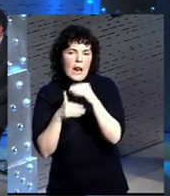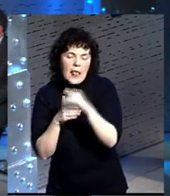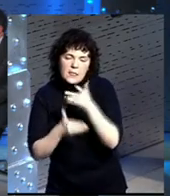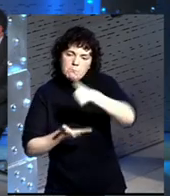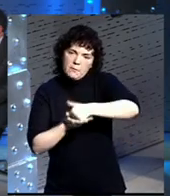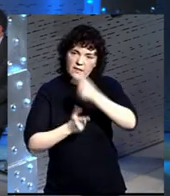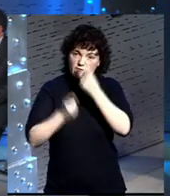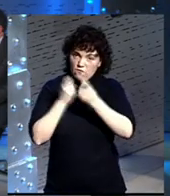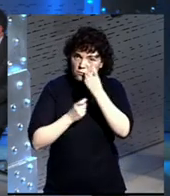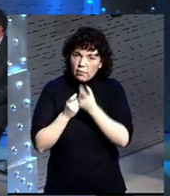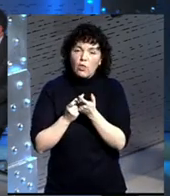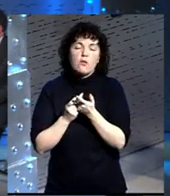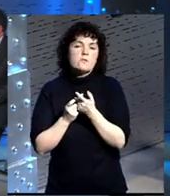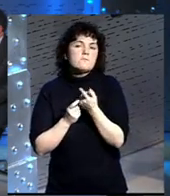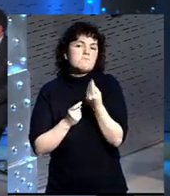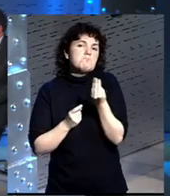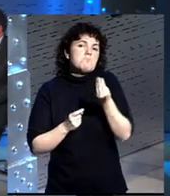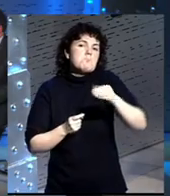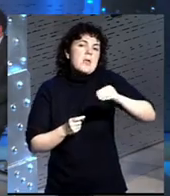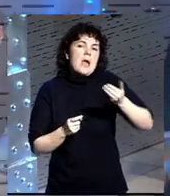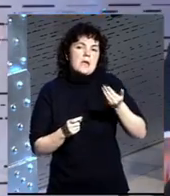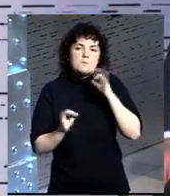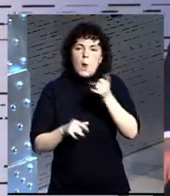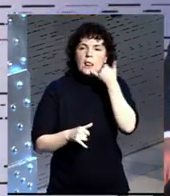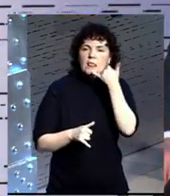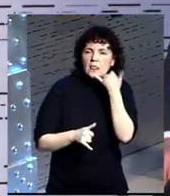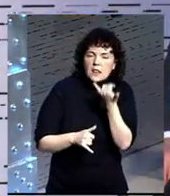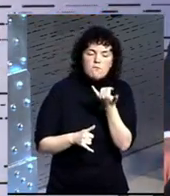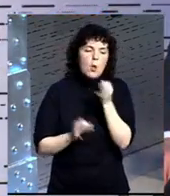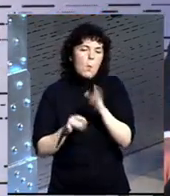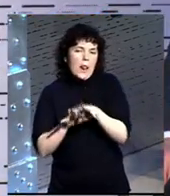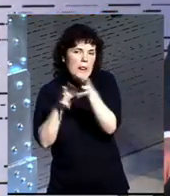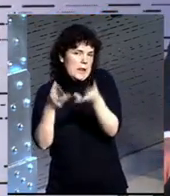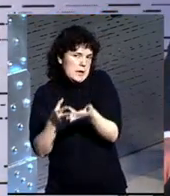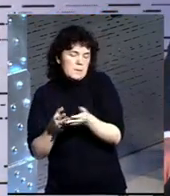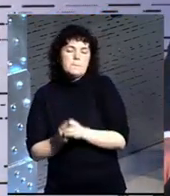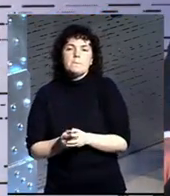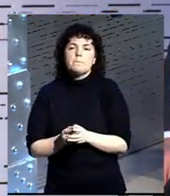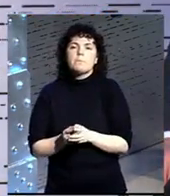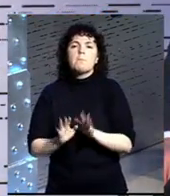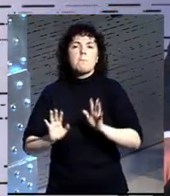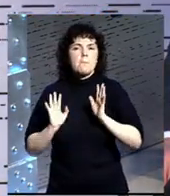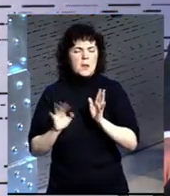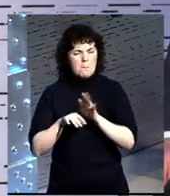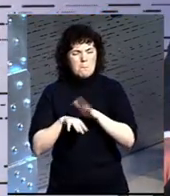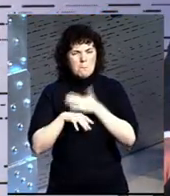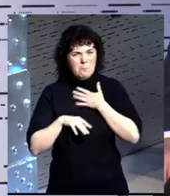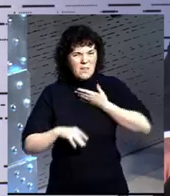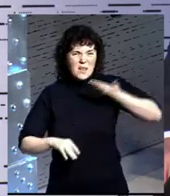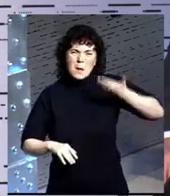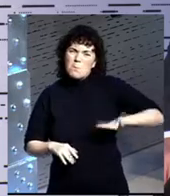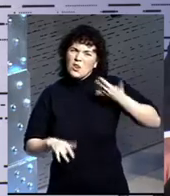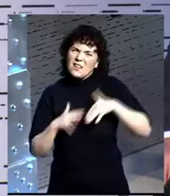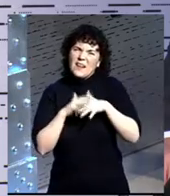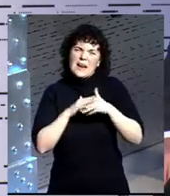información. Y eso es uno más, igual que está el teléfono, igual que está Internet. Pero para mí lo más importante de las